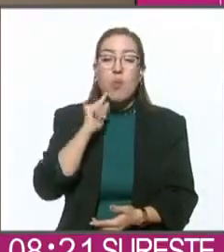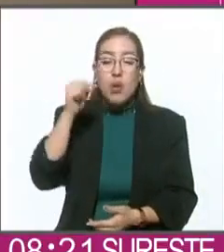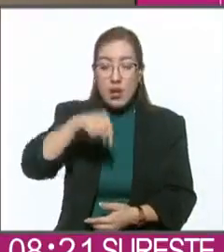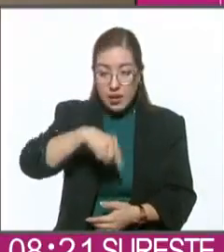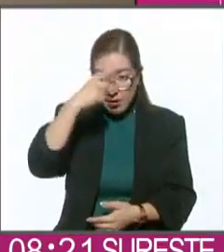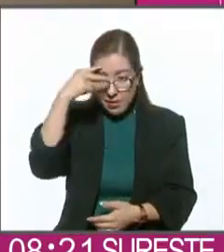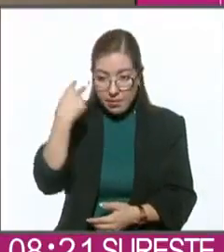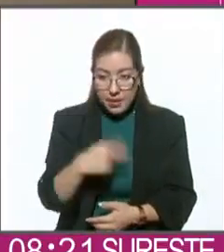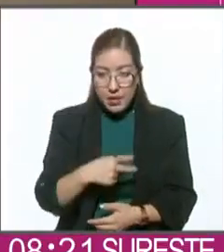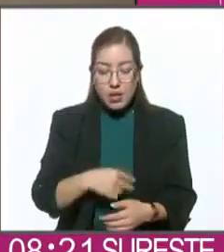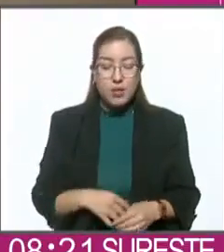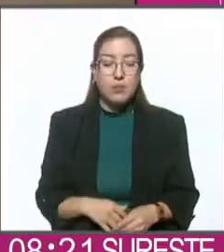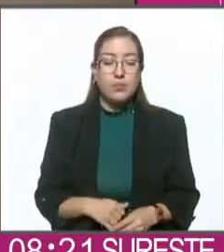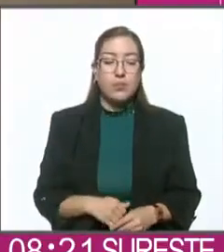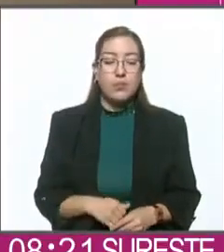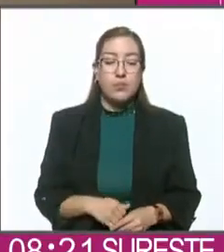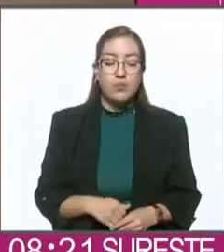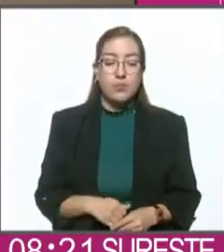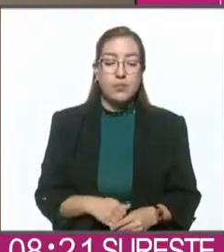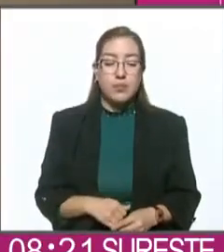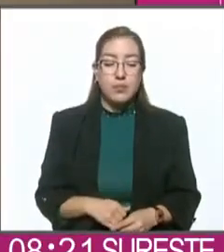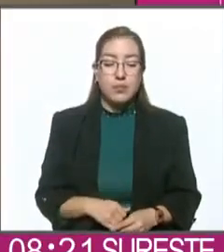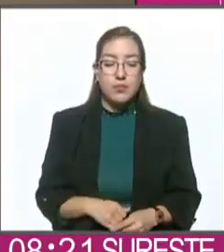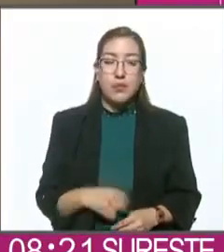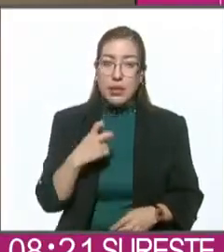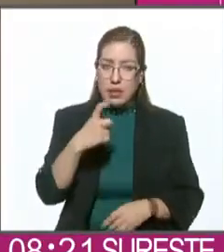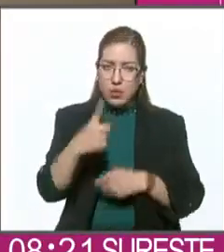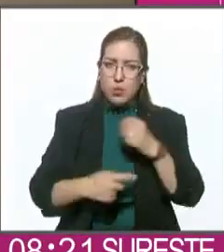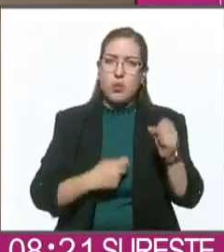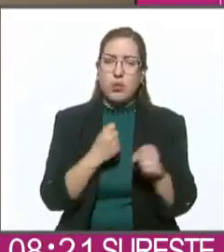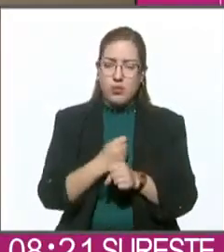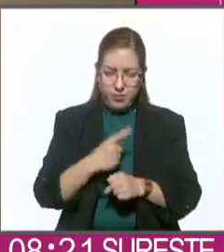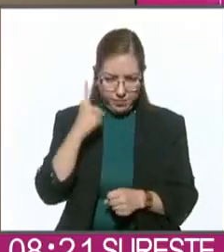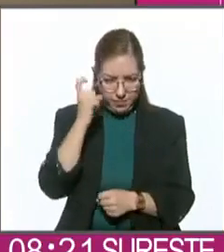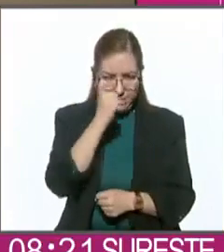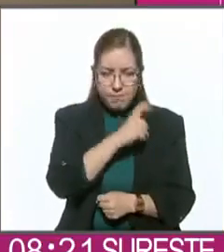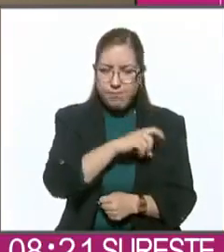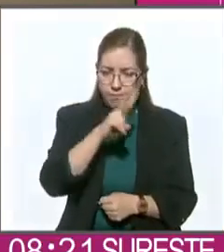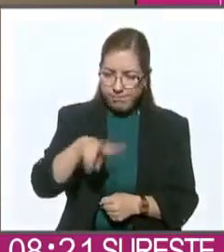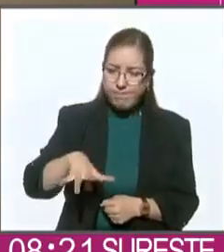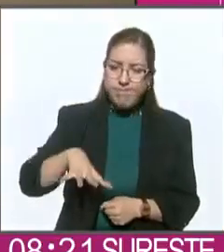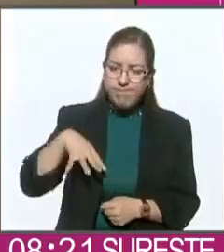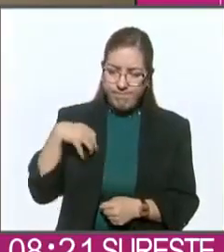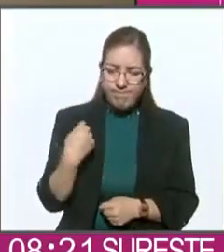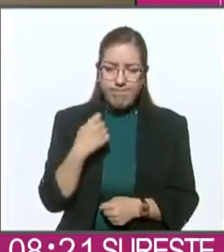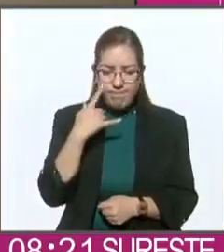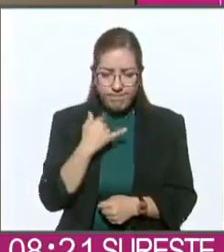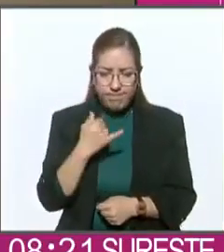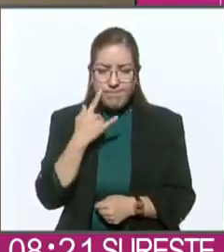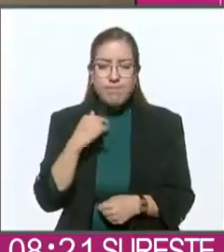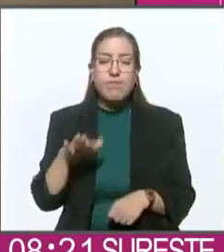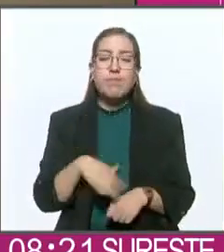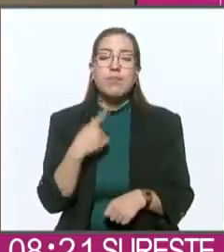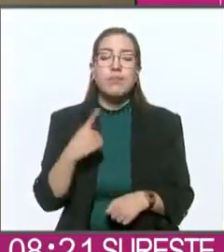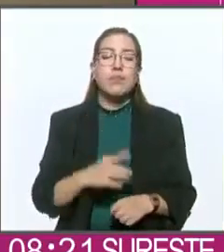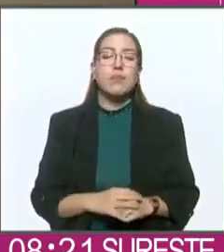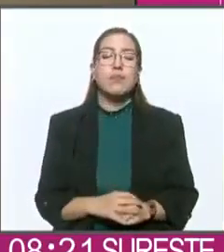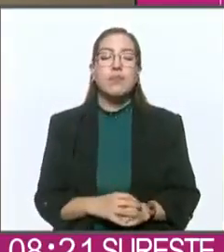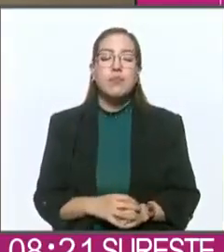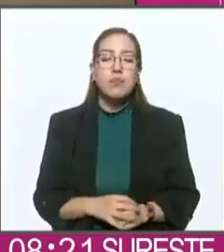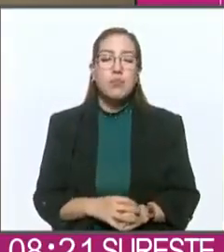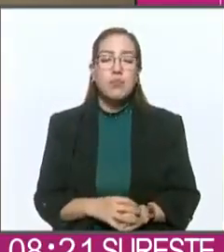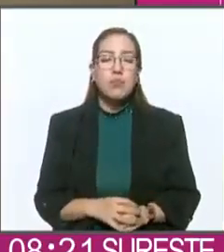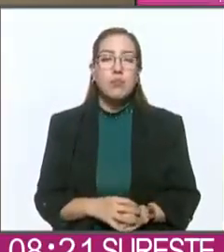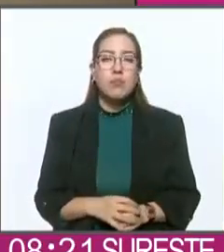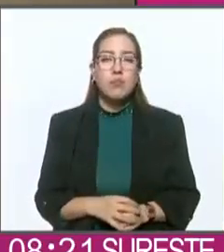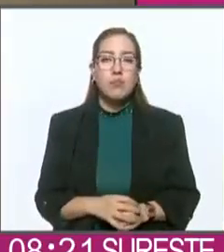país. Será un año difícil, complicado, Sí. porque indudablemente el eco del